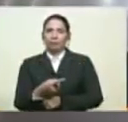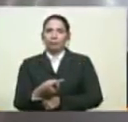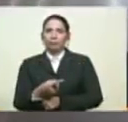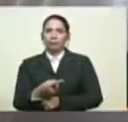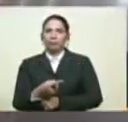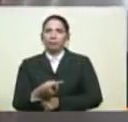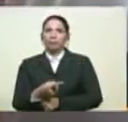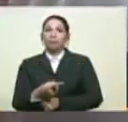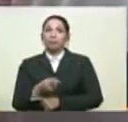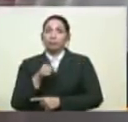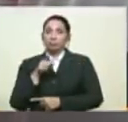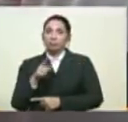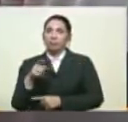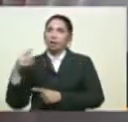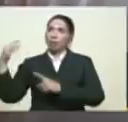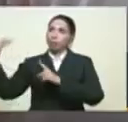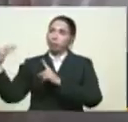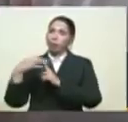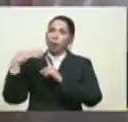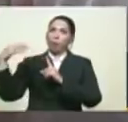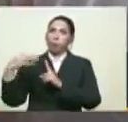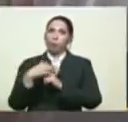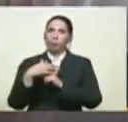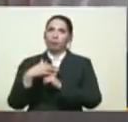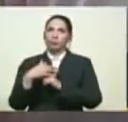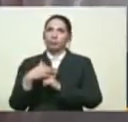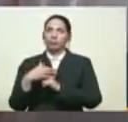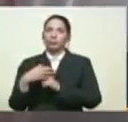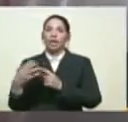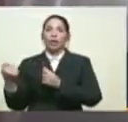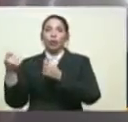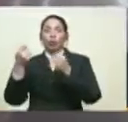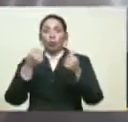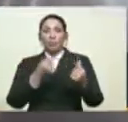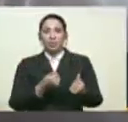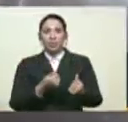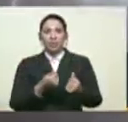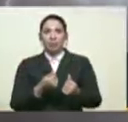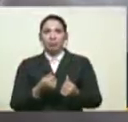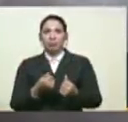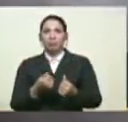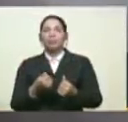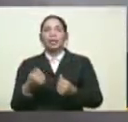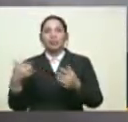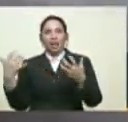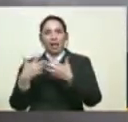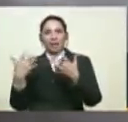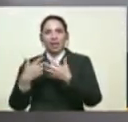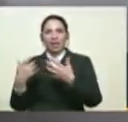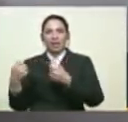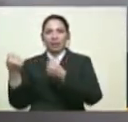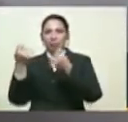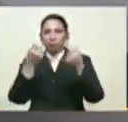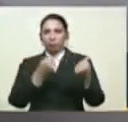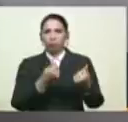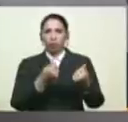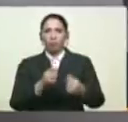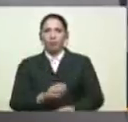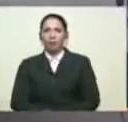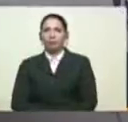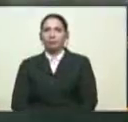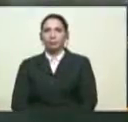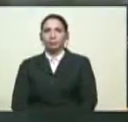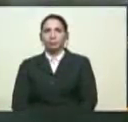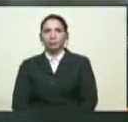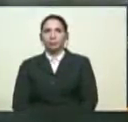agresión imperialista y de la economía criminal y la agresión interna de la guerra económica. Una nueva economía.